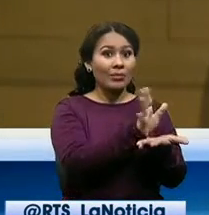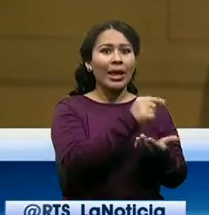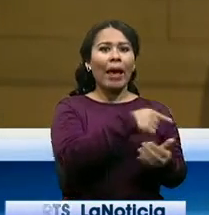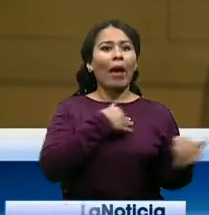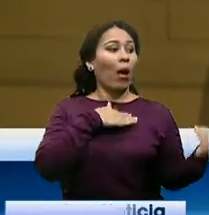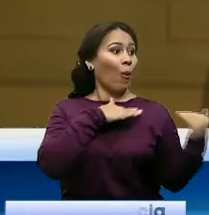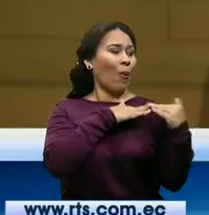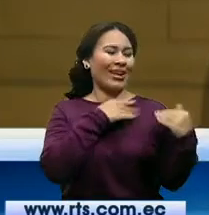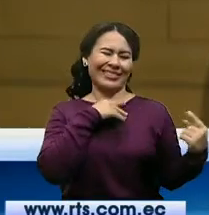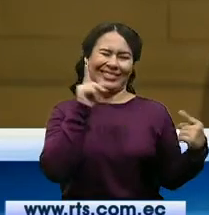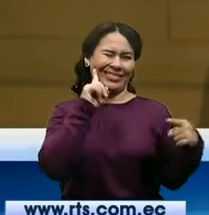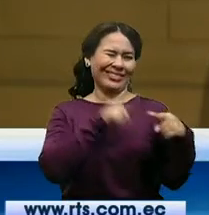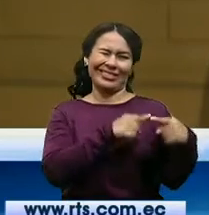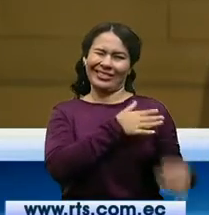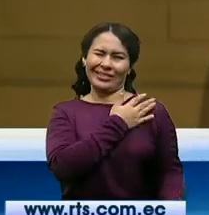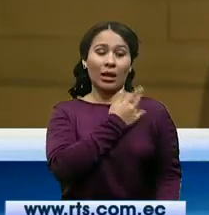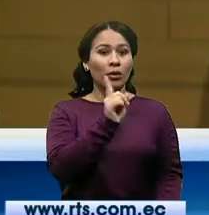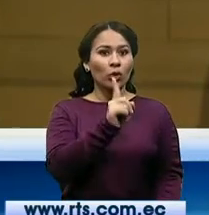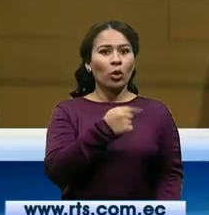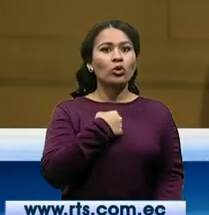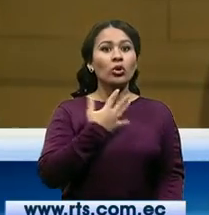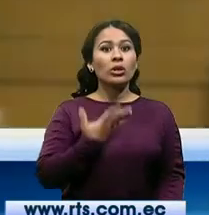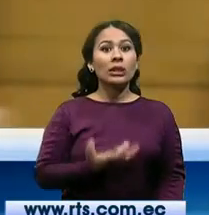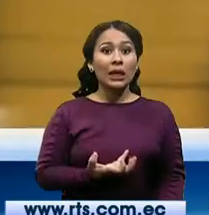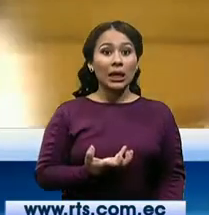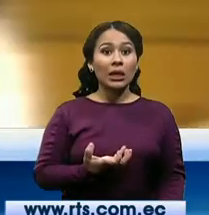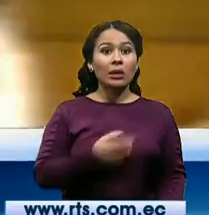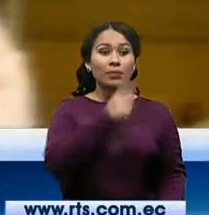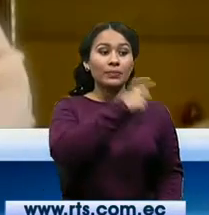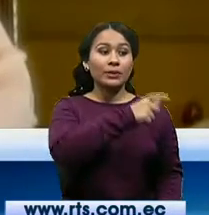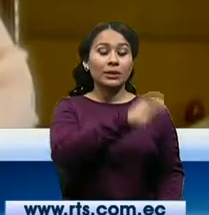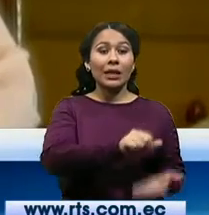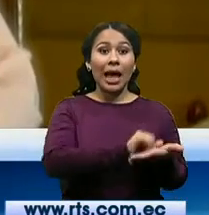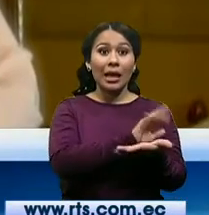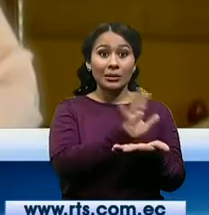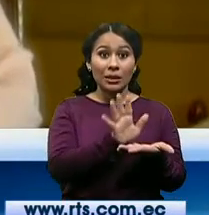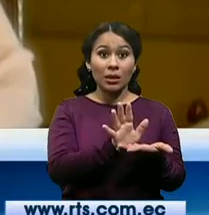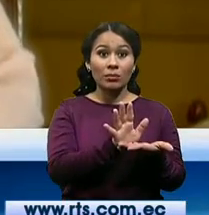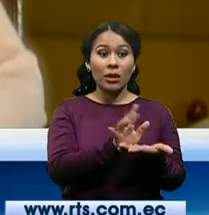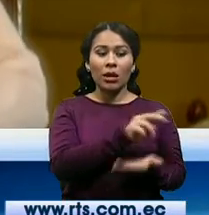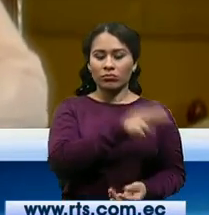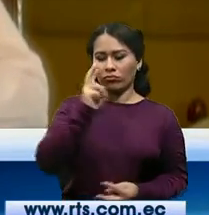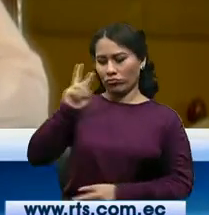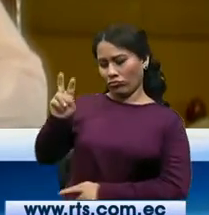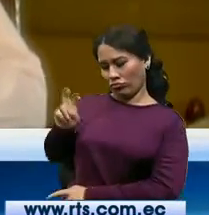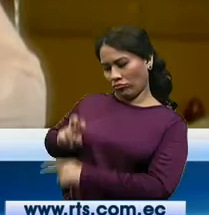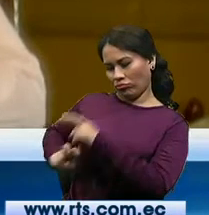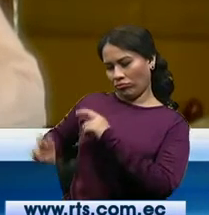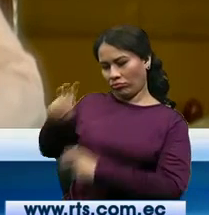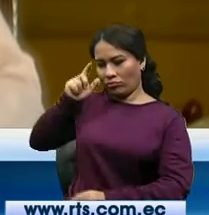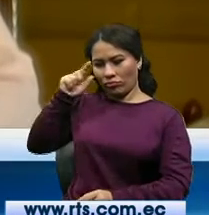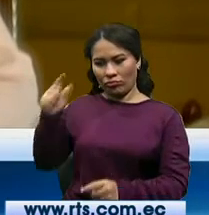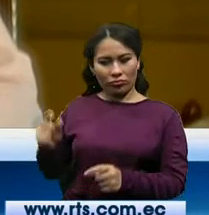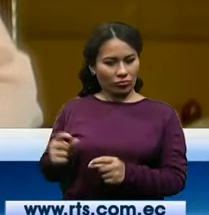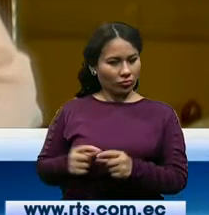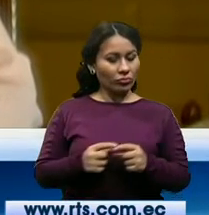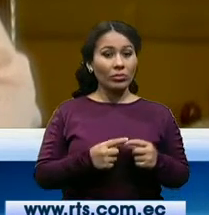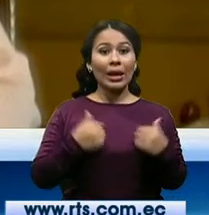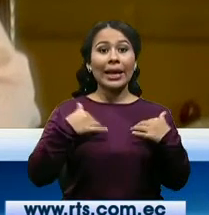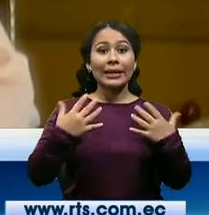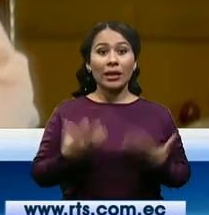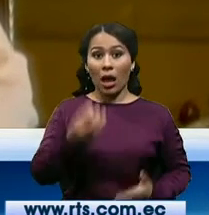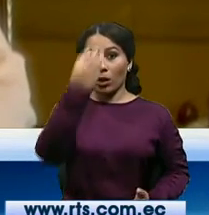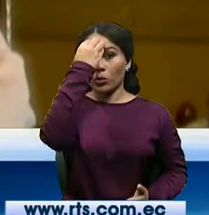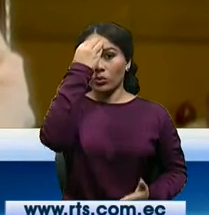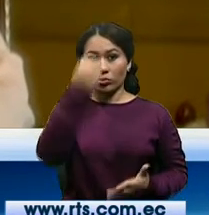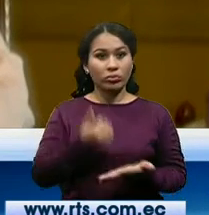jueces que estén en capacidad de trabajar con independencia. Habla de salud, bienestar social y educación. En este último punto asegura